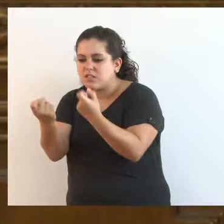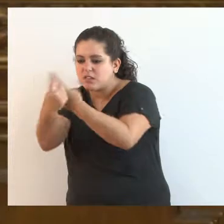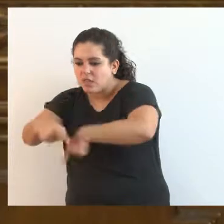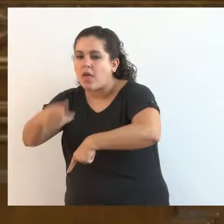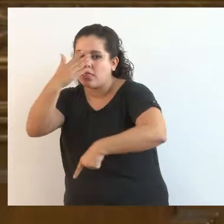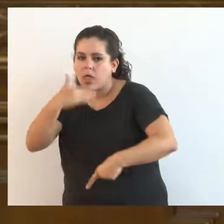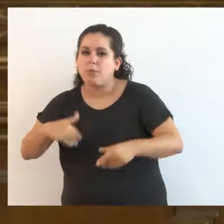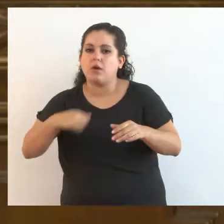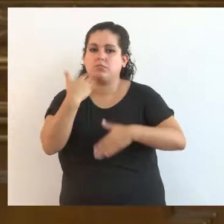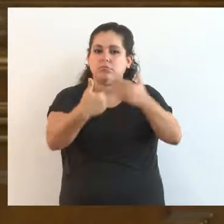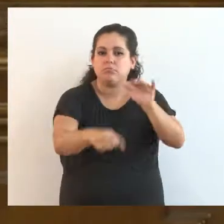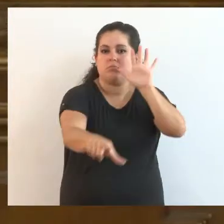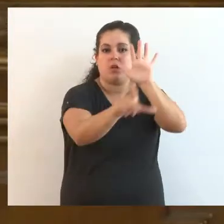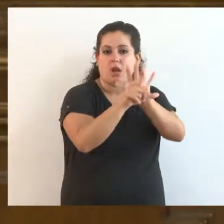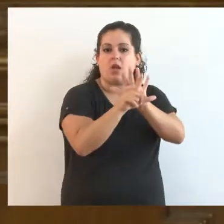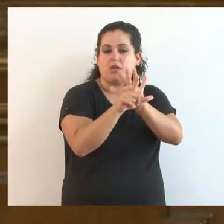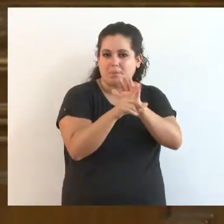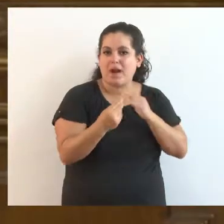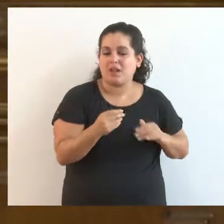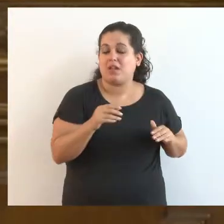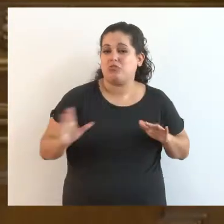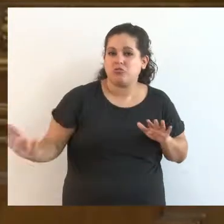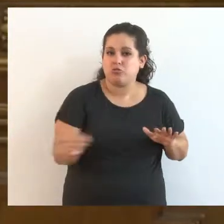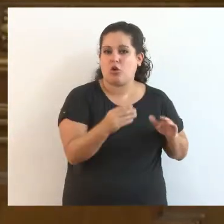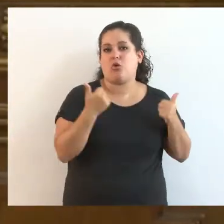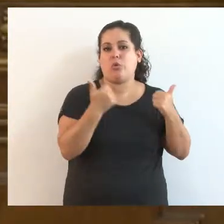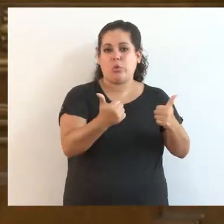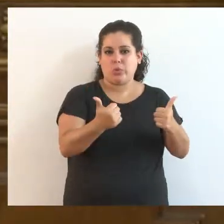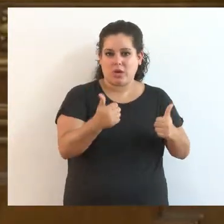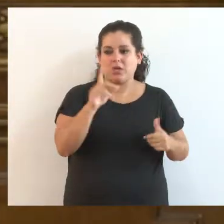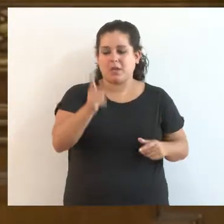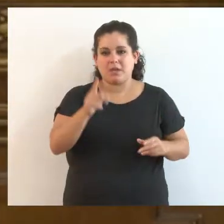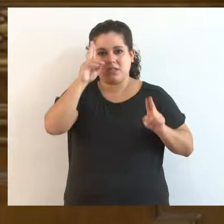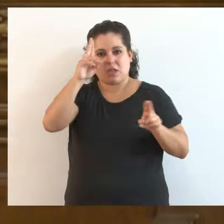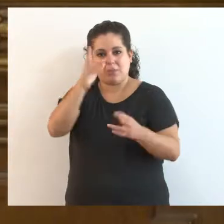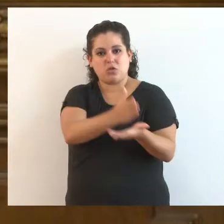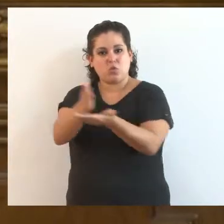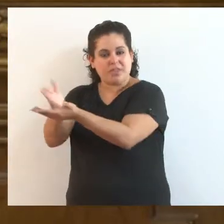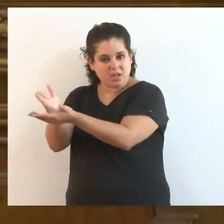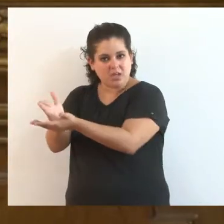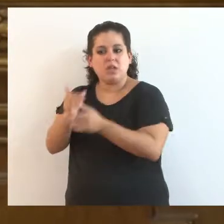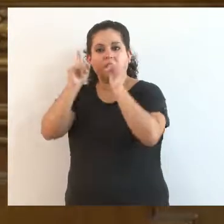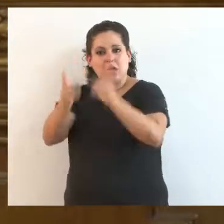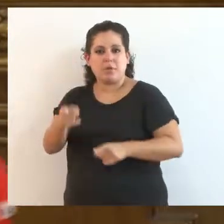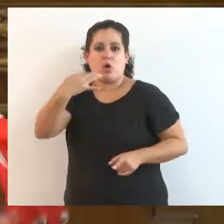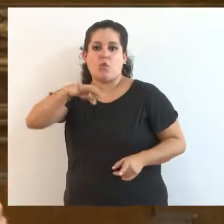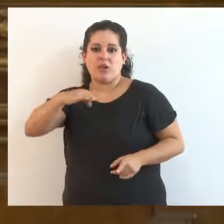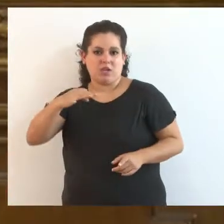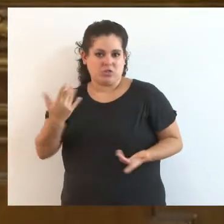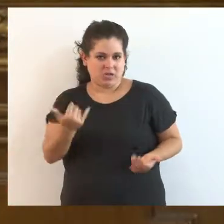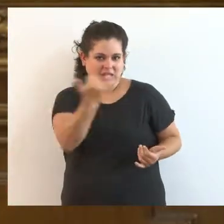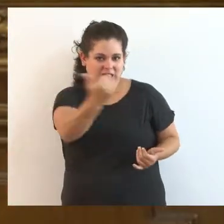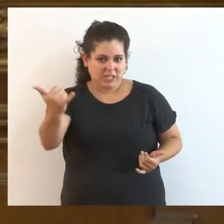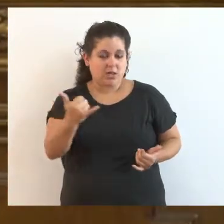la gente y cómo regularlas para que en definitiva todas las partes salgan beneficiadas y sean respetados sus derechos y también